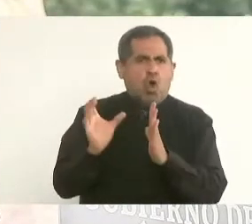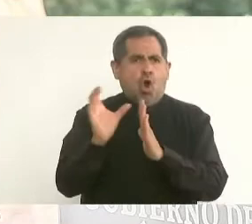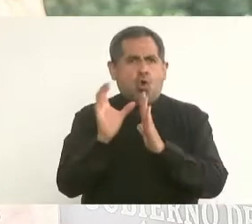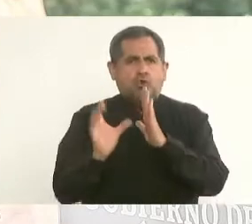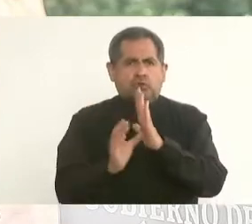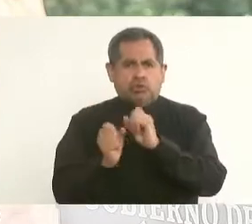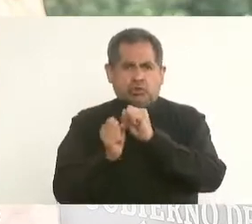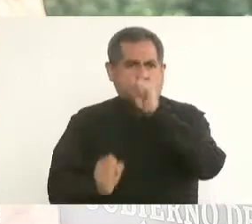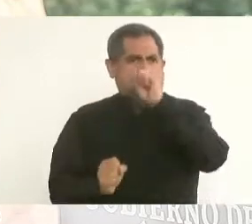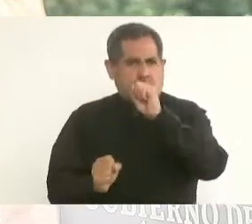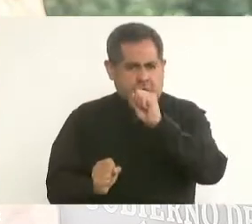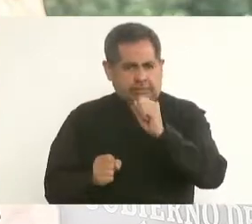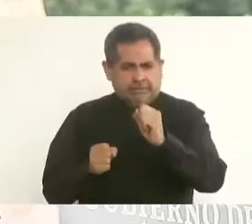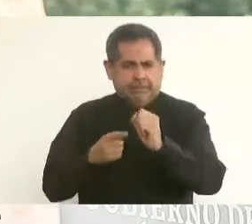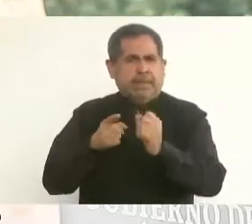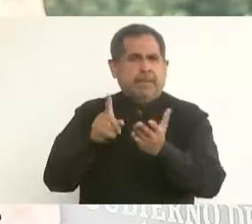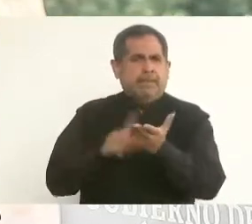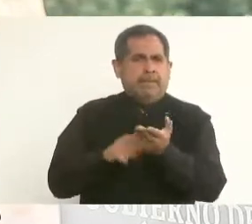de